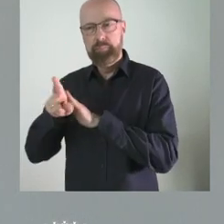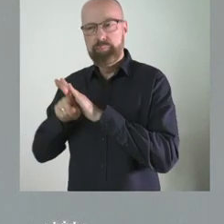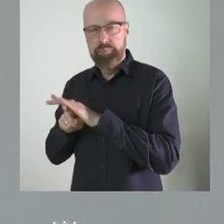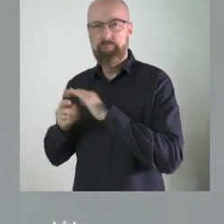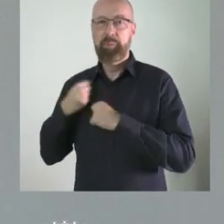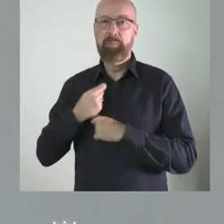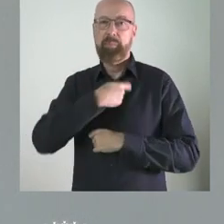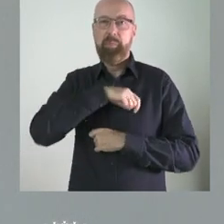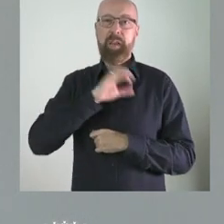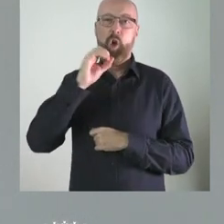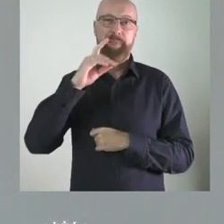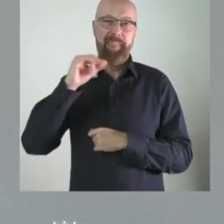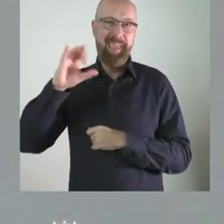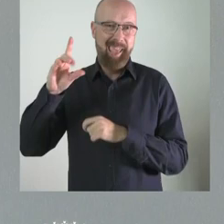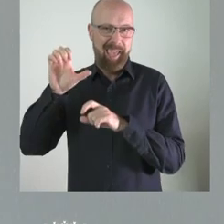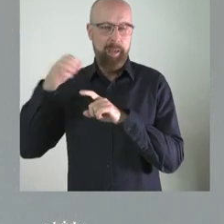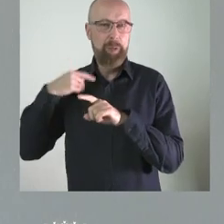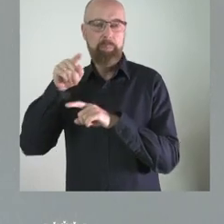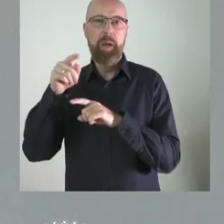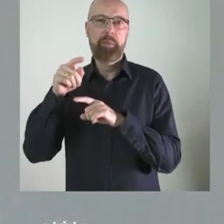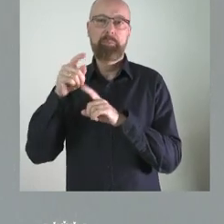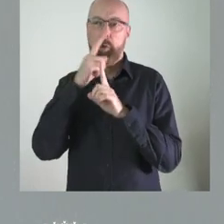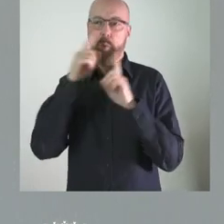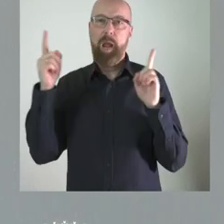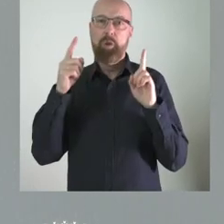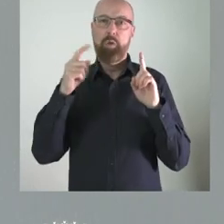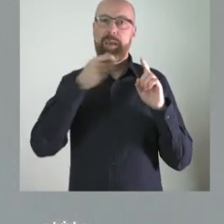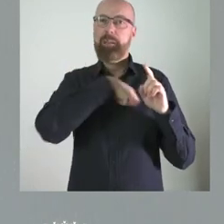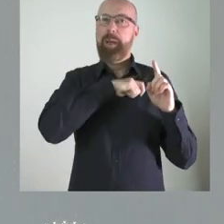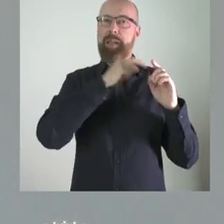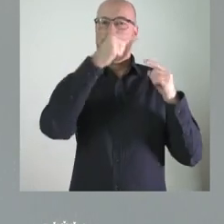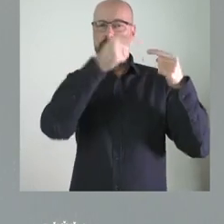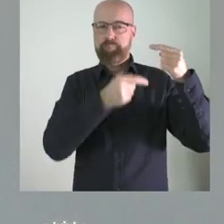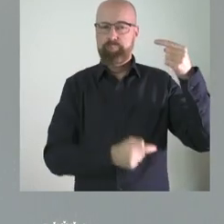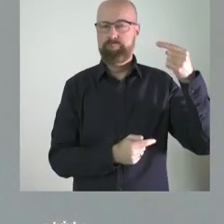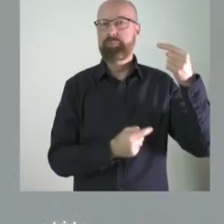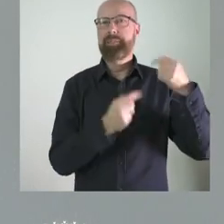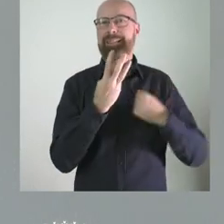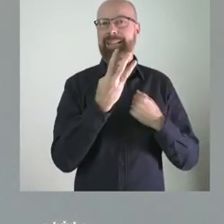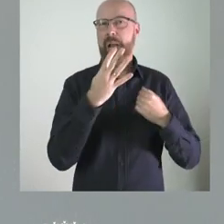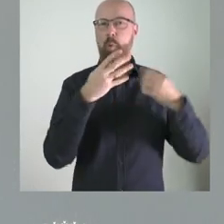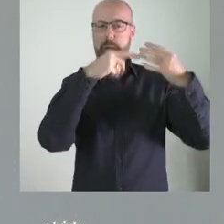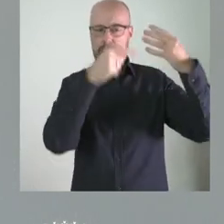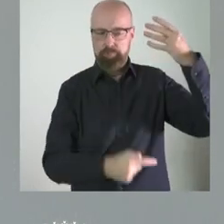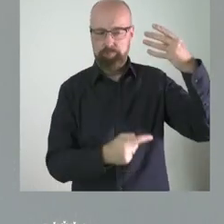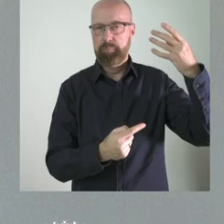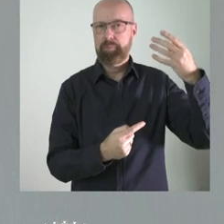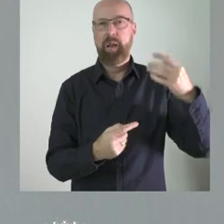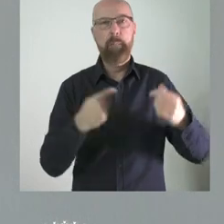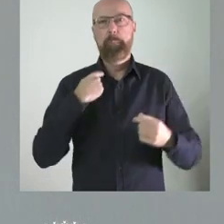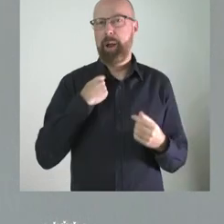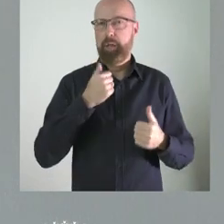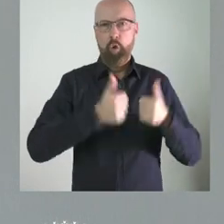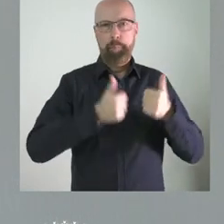España en solo un año ha bajado 11 puestos hasta el puesto 34 y ha perdido competitividad el principal riesgo para los salarios